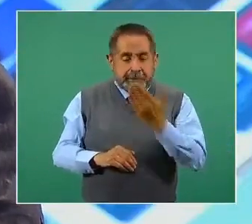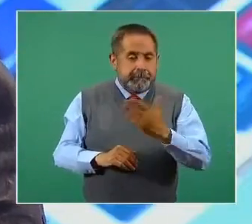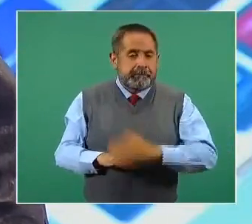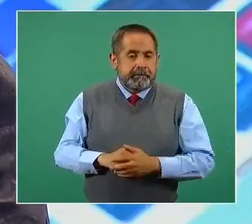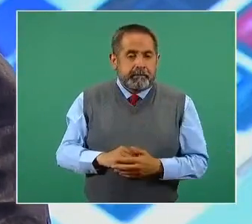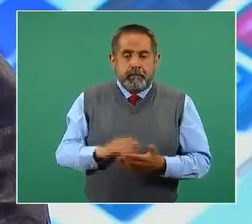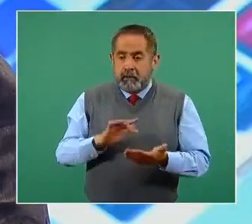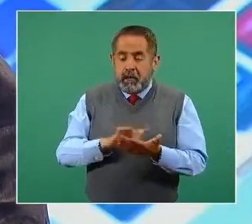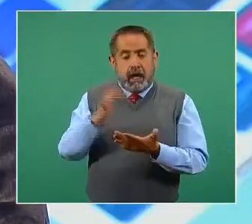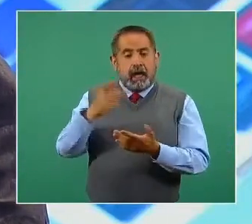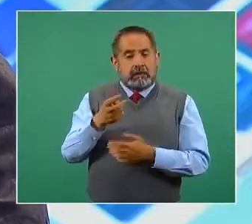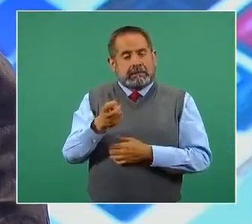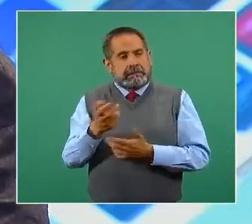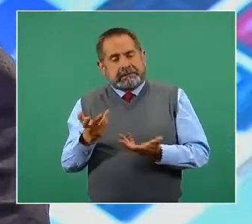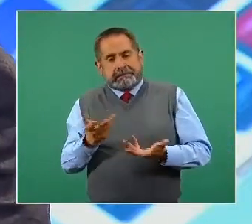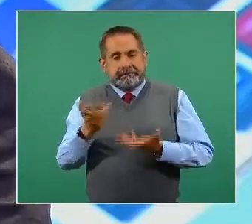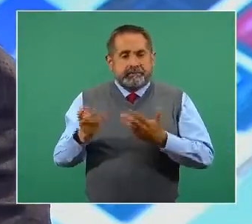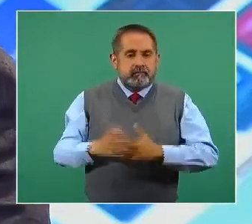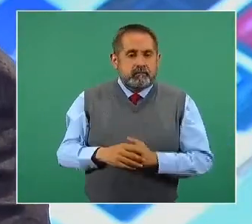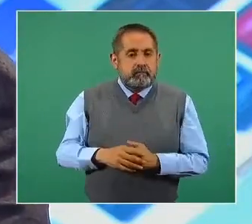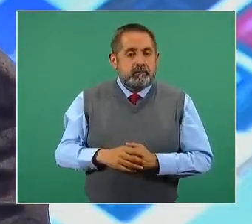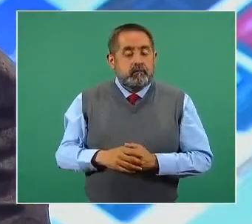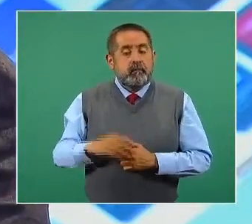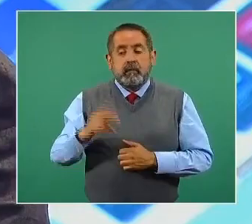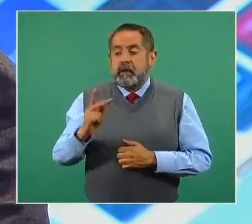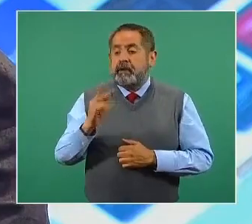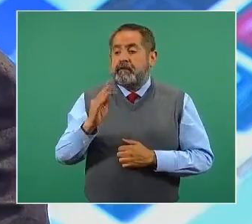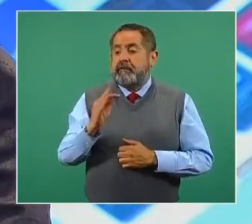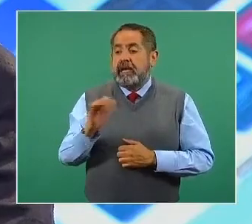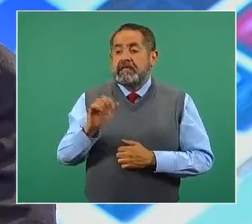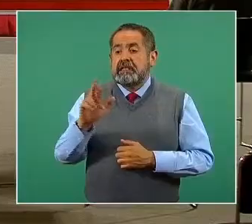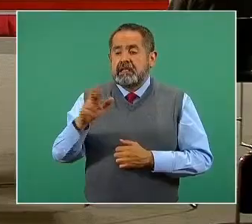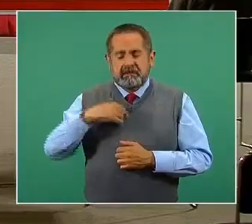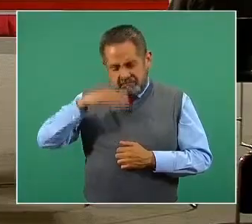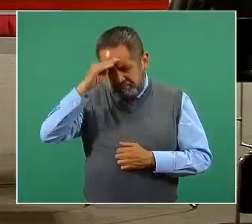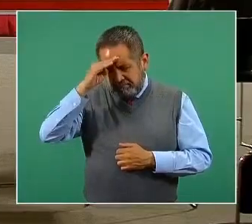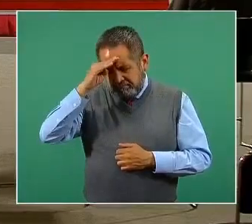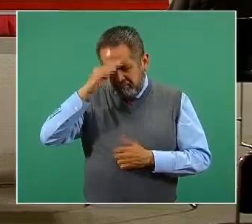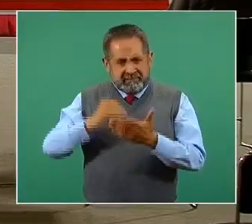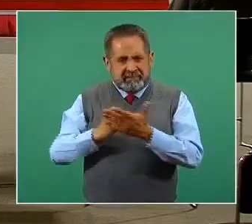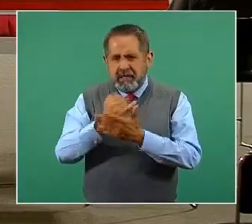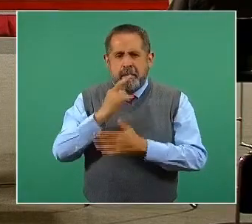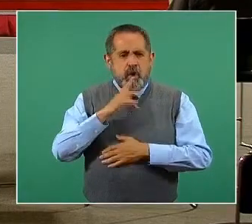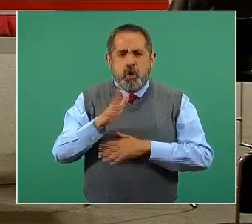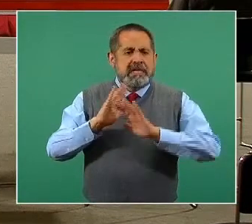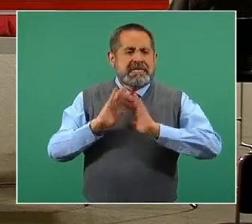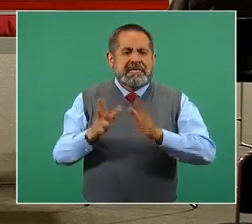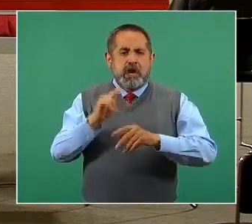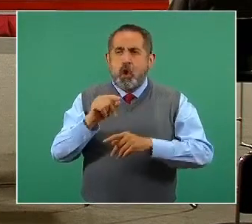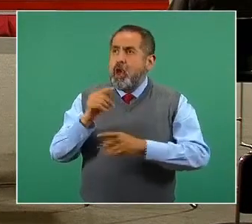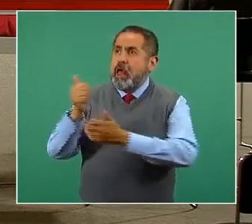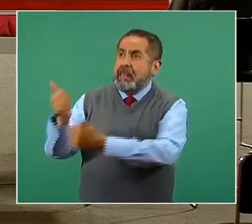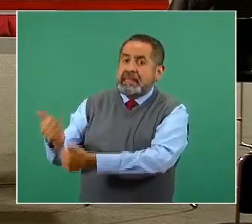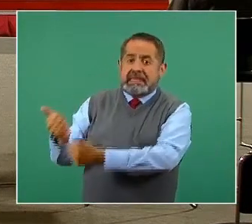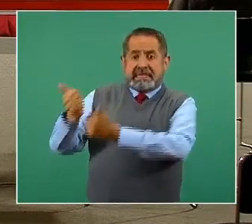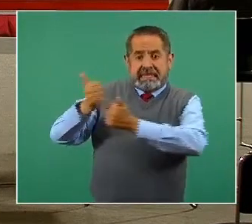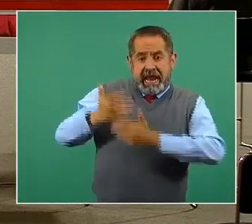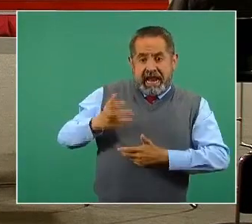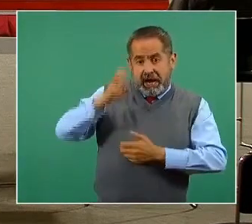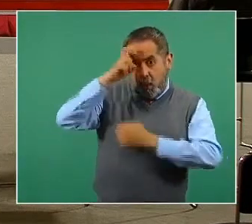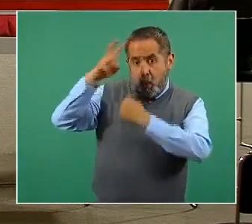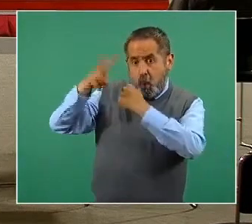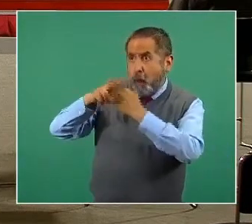en consideración de esa necesidad, Pfizer tomó la decisión de cambiar su sitio de producción que abastece a